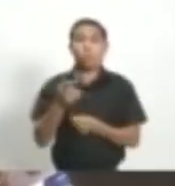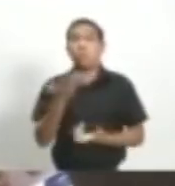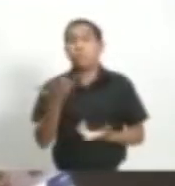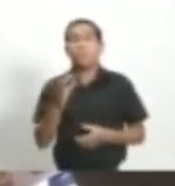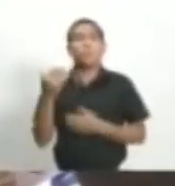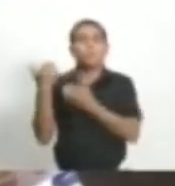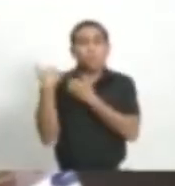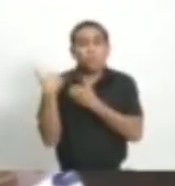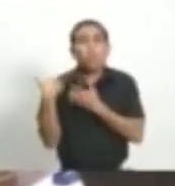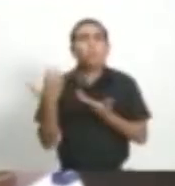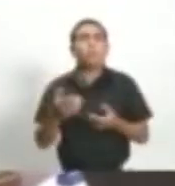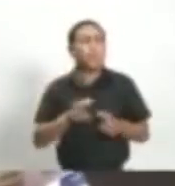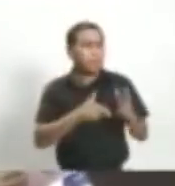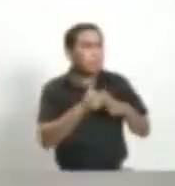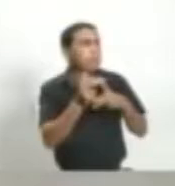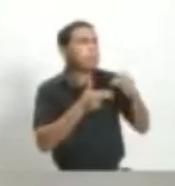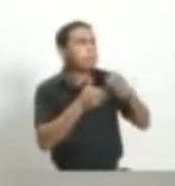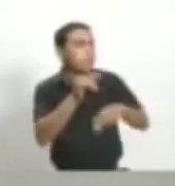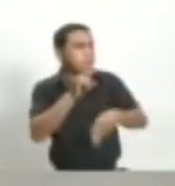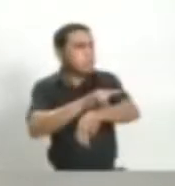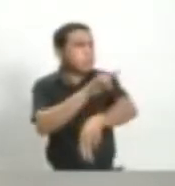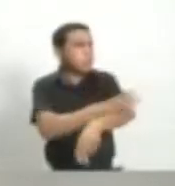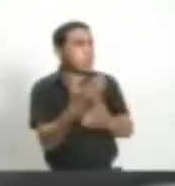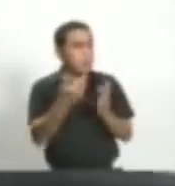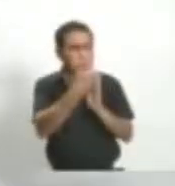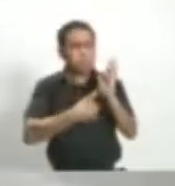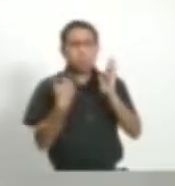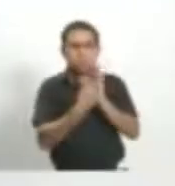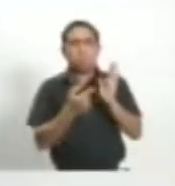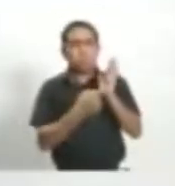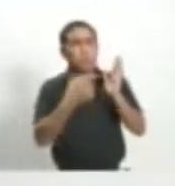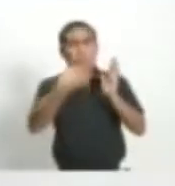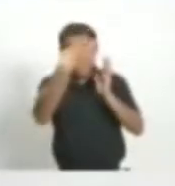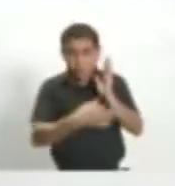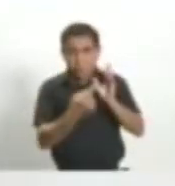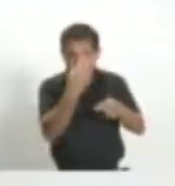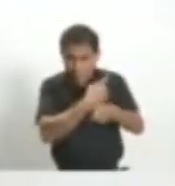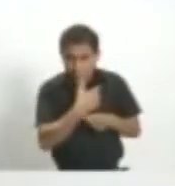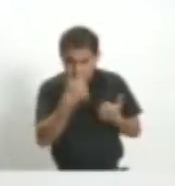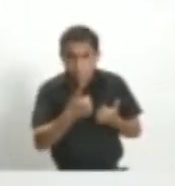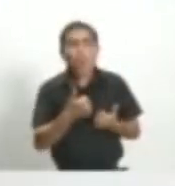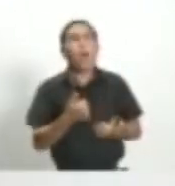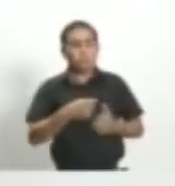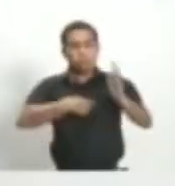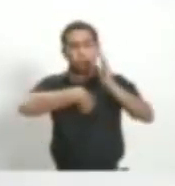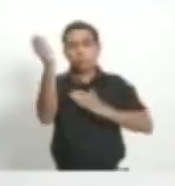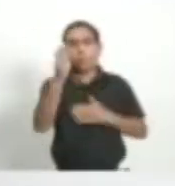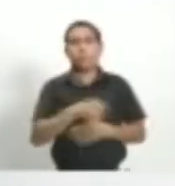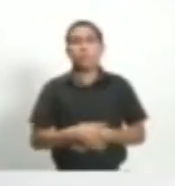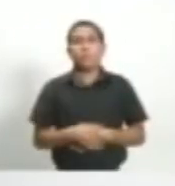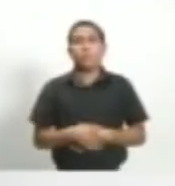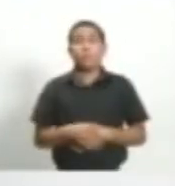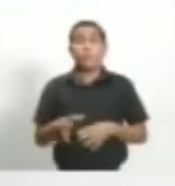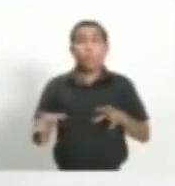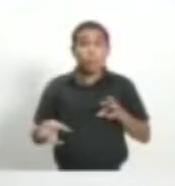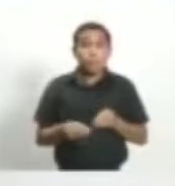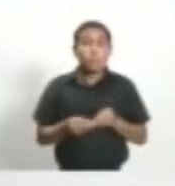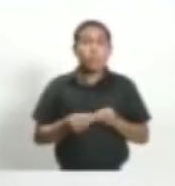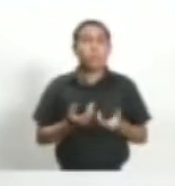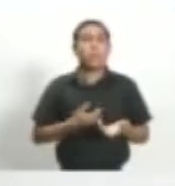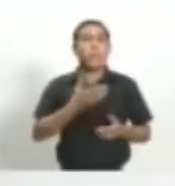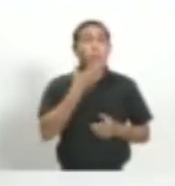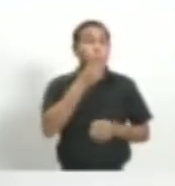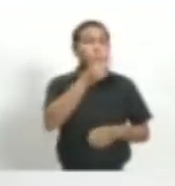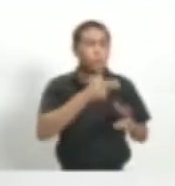de vigilar que las edificaciones cumplan con las licencias. Nosotros hacemos el seguimiento durante toda la obra. Una vez terminada la